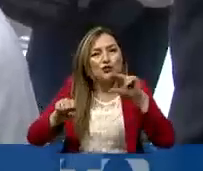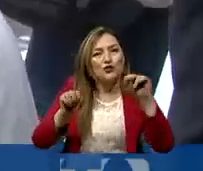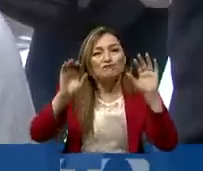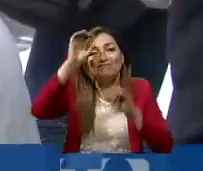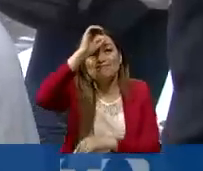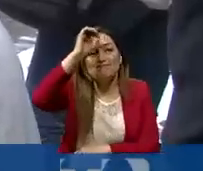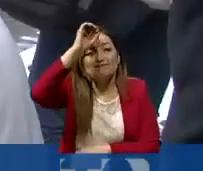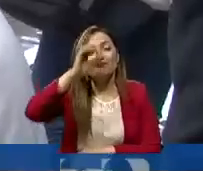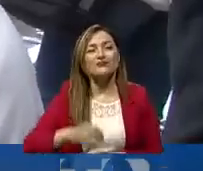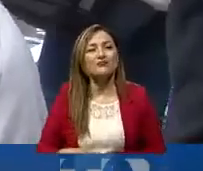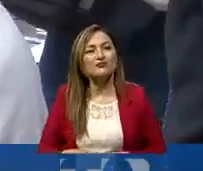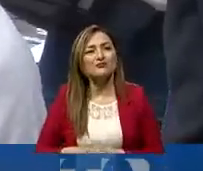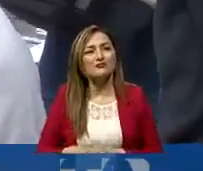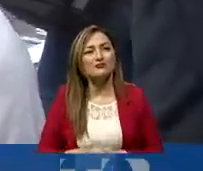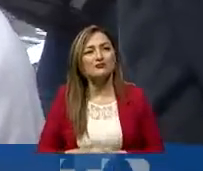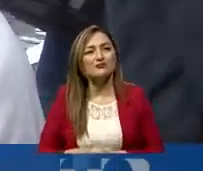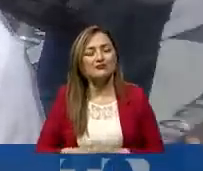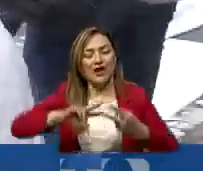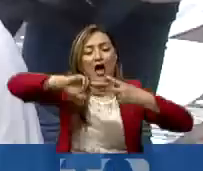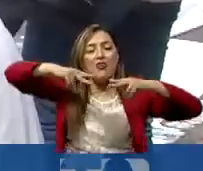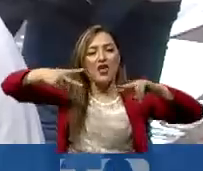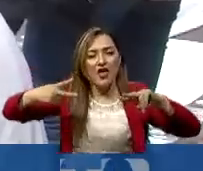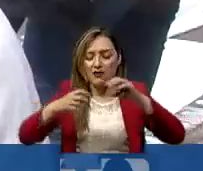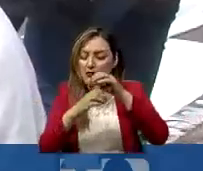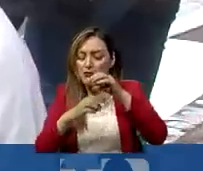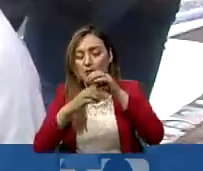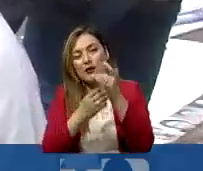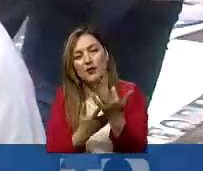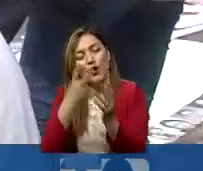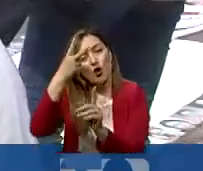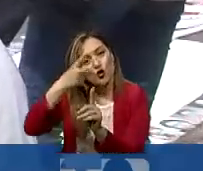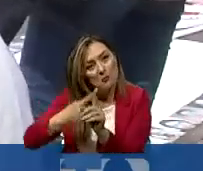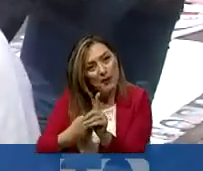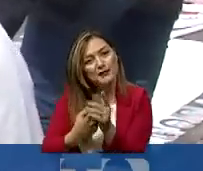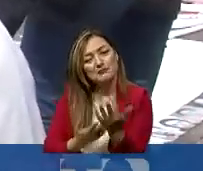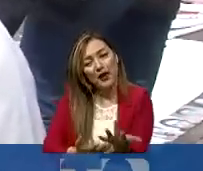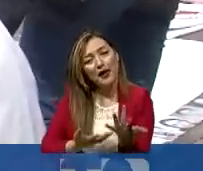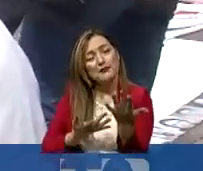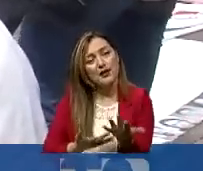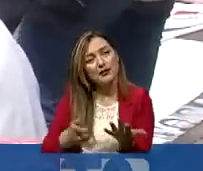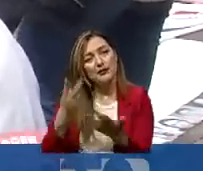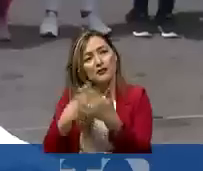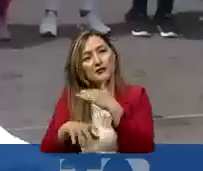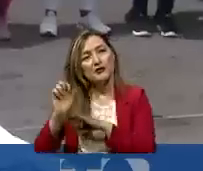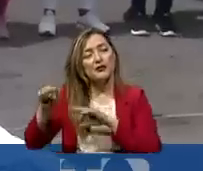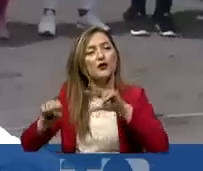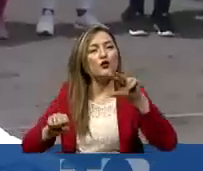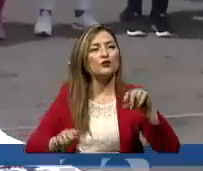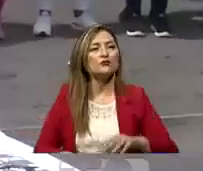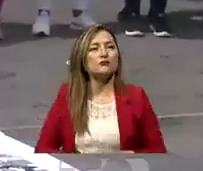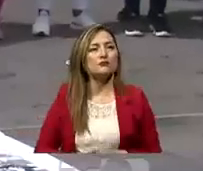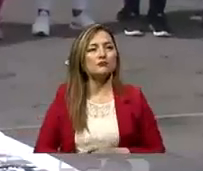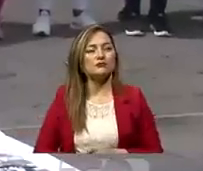está realizando las pruebas de ADN. Tengo que esperar 2 meses más para saber si es mi hija. Y por eso